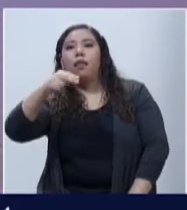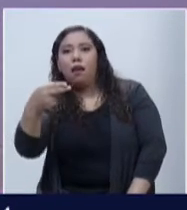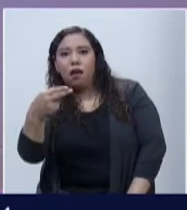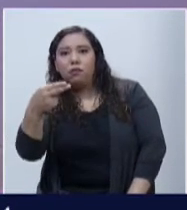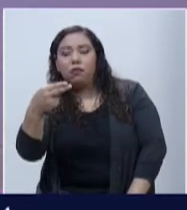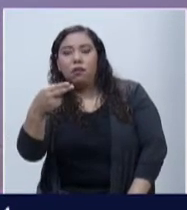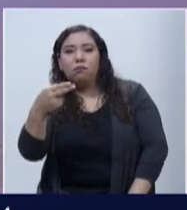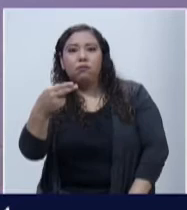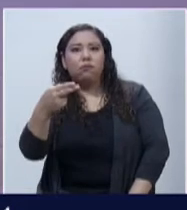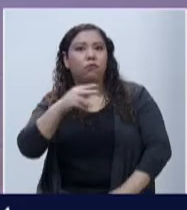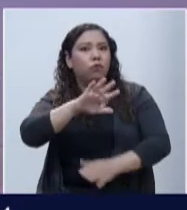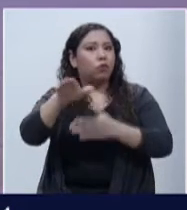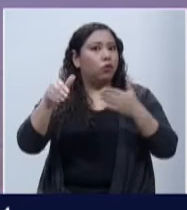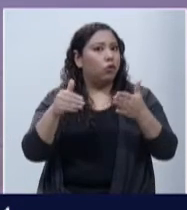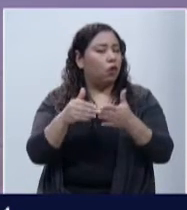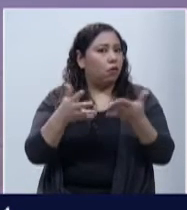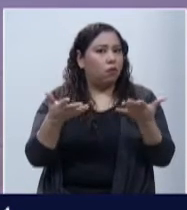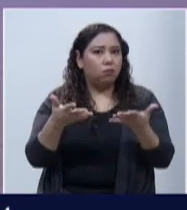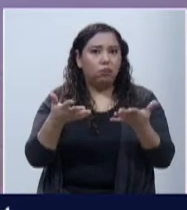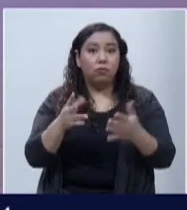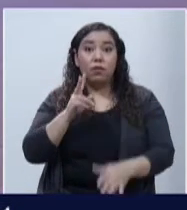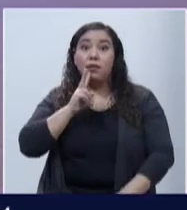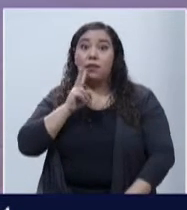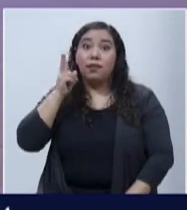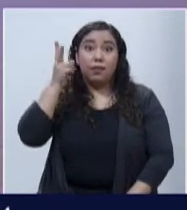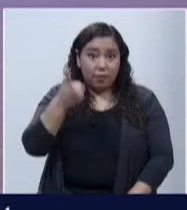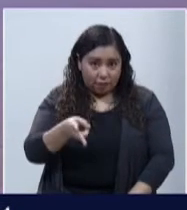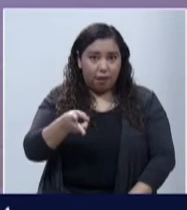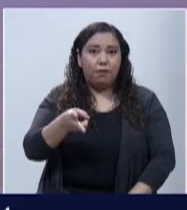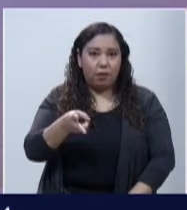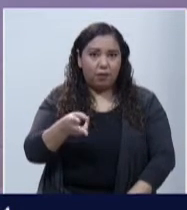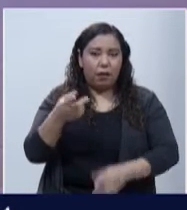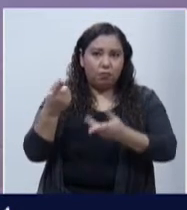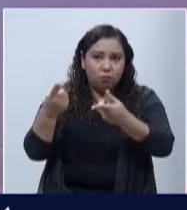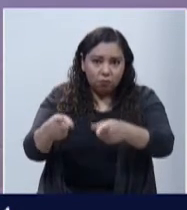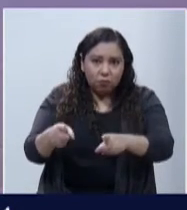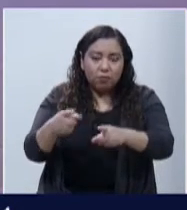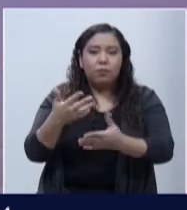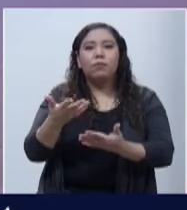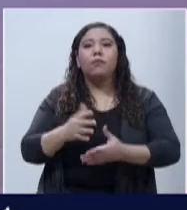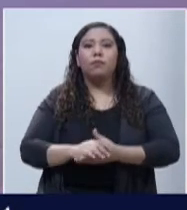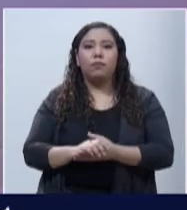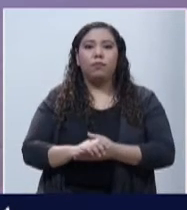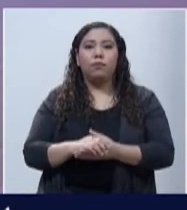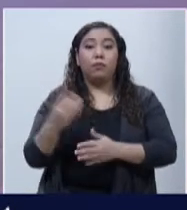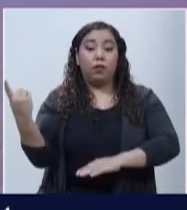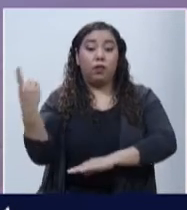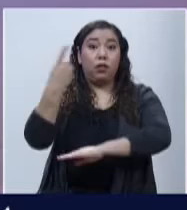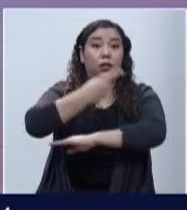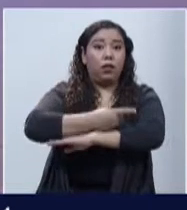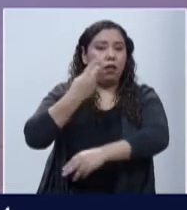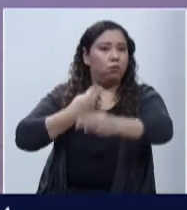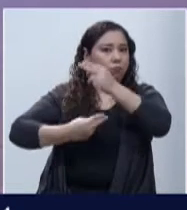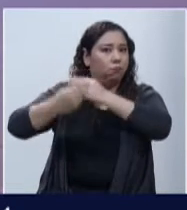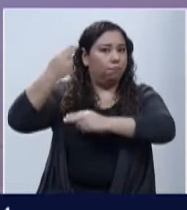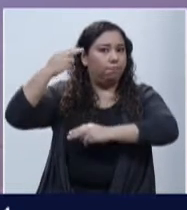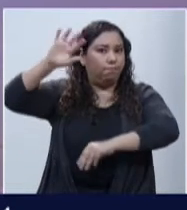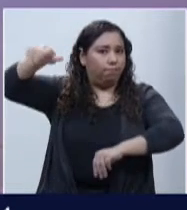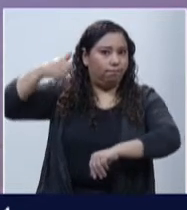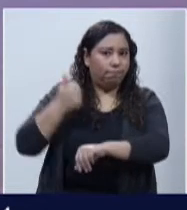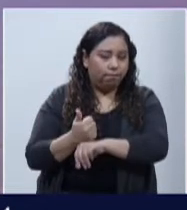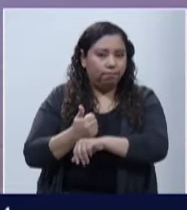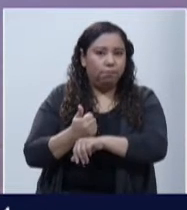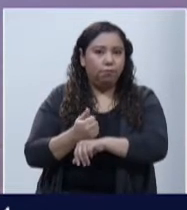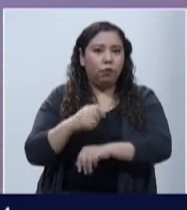todo el evento todo el desarrollo de esta gran inauguración de este día histórico hoy bueno el